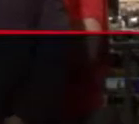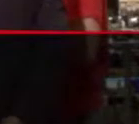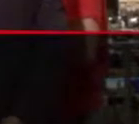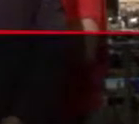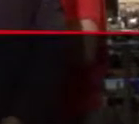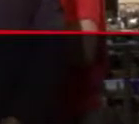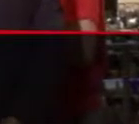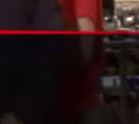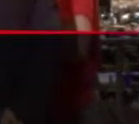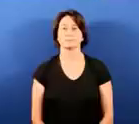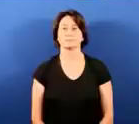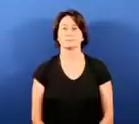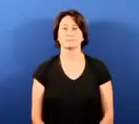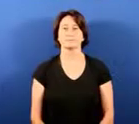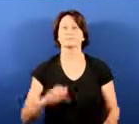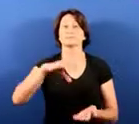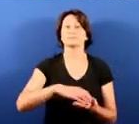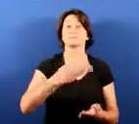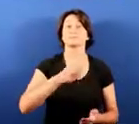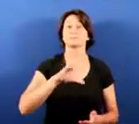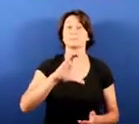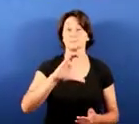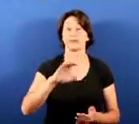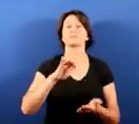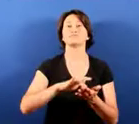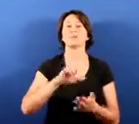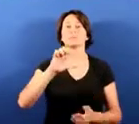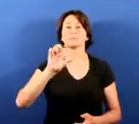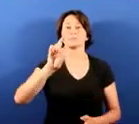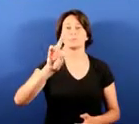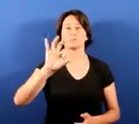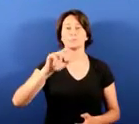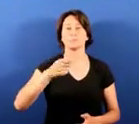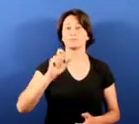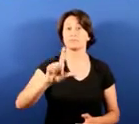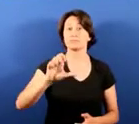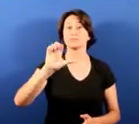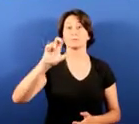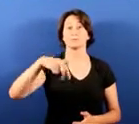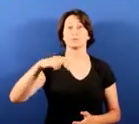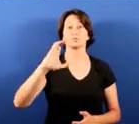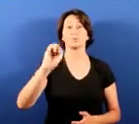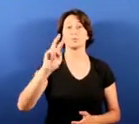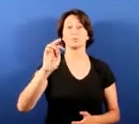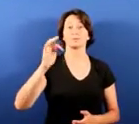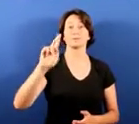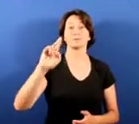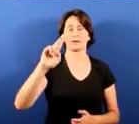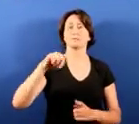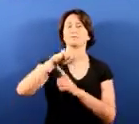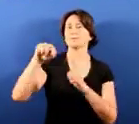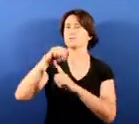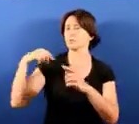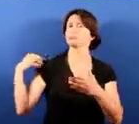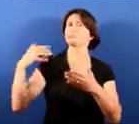Este jueves se ha inaugurado la 20ª edición del Euskal Encounter que se celebra en el BEC del 26 al 29 de julio, una cita